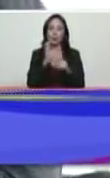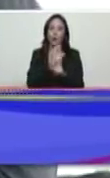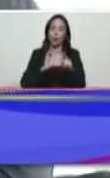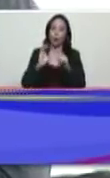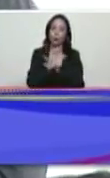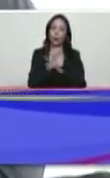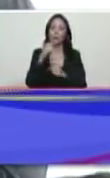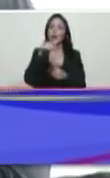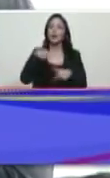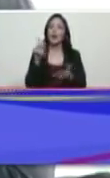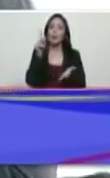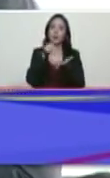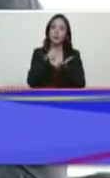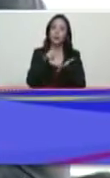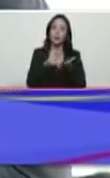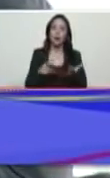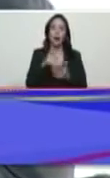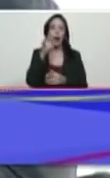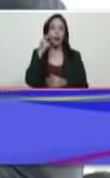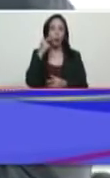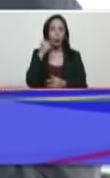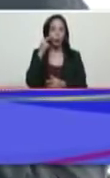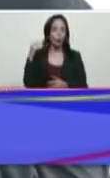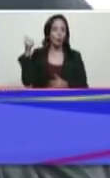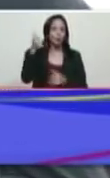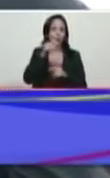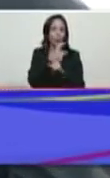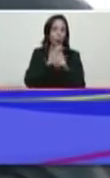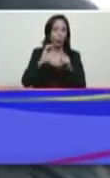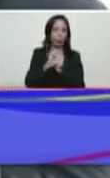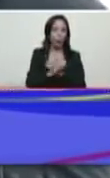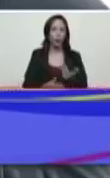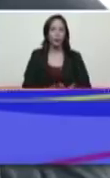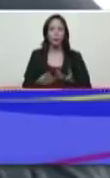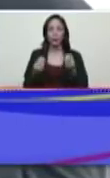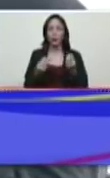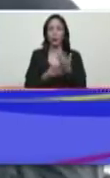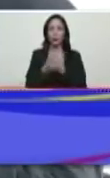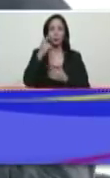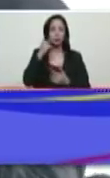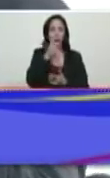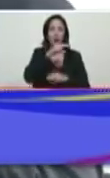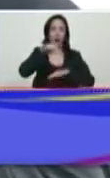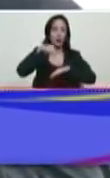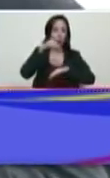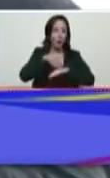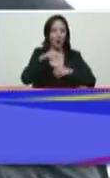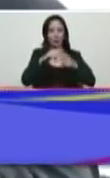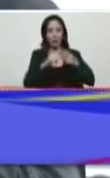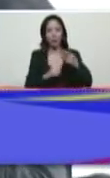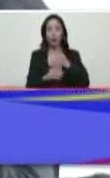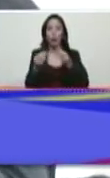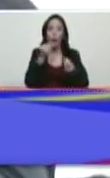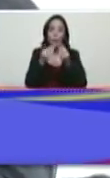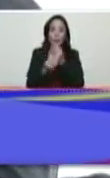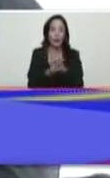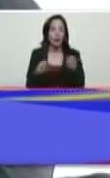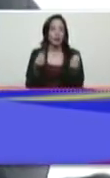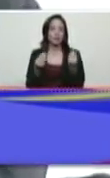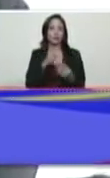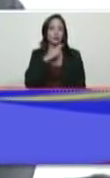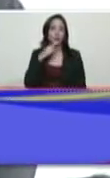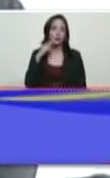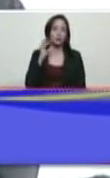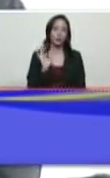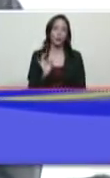Nación presente nuestros patrimonios culturales de la humanidad, nuestros patrimonios culturales nacionales, toda la gastronomía y también se